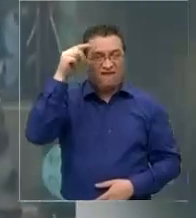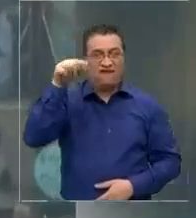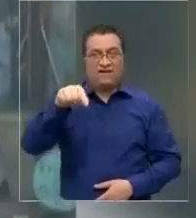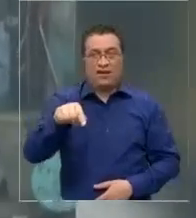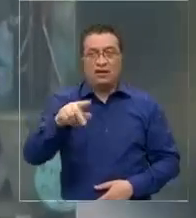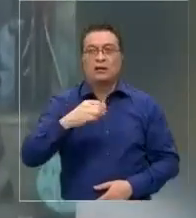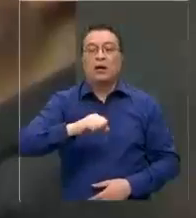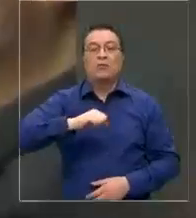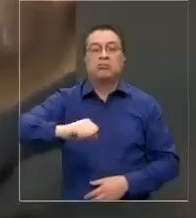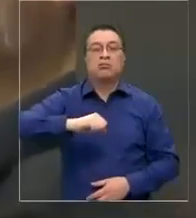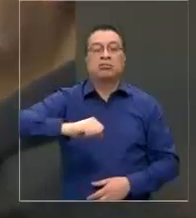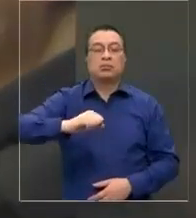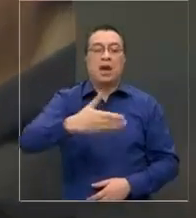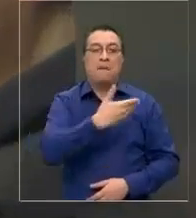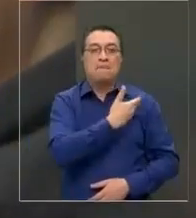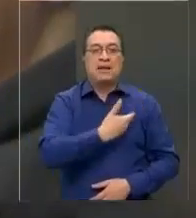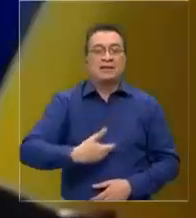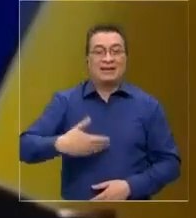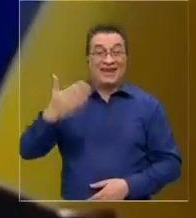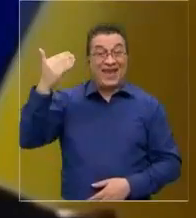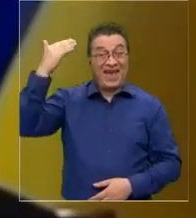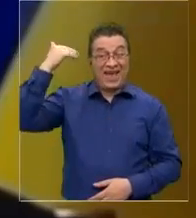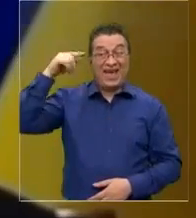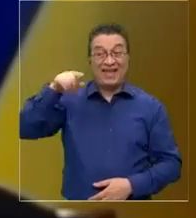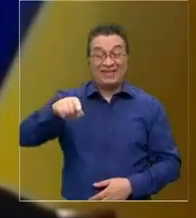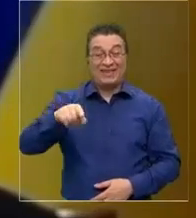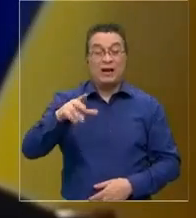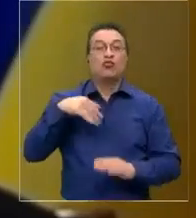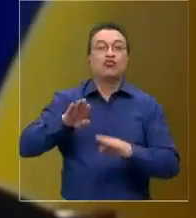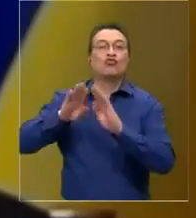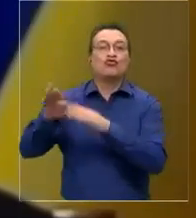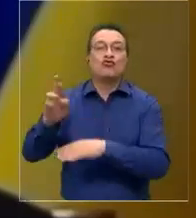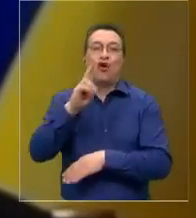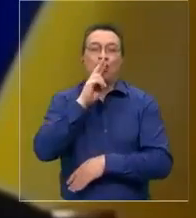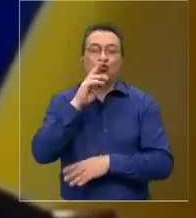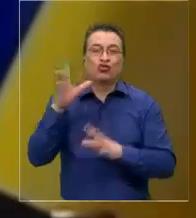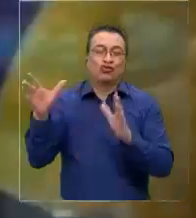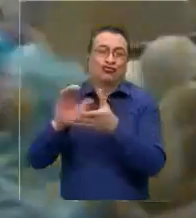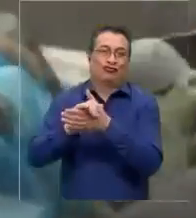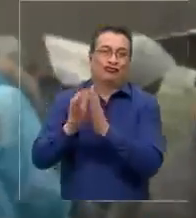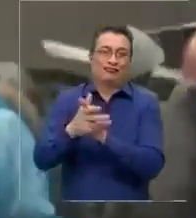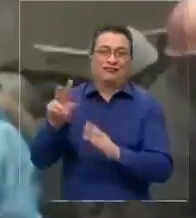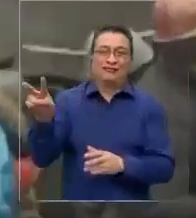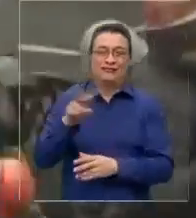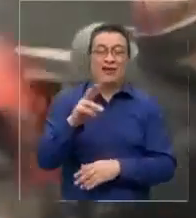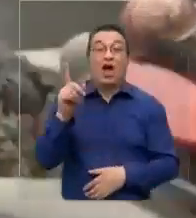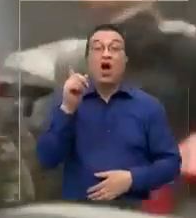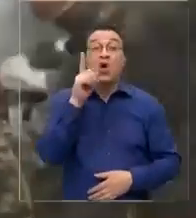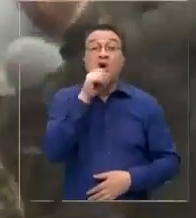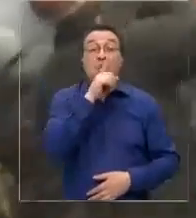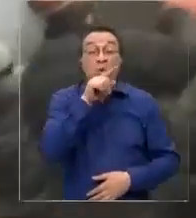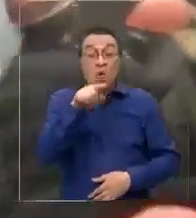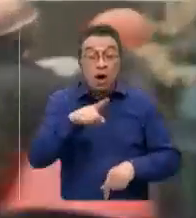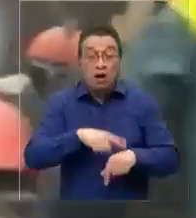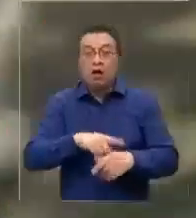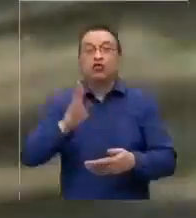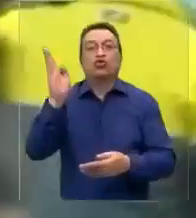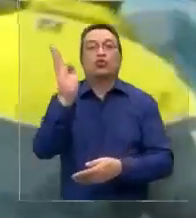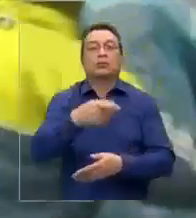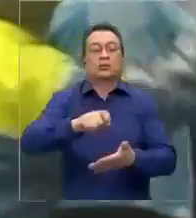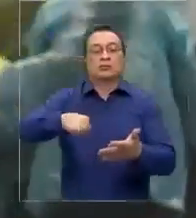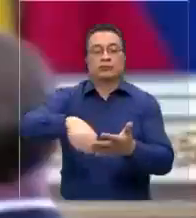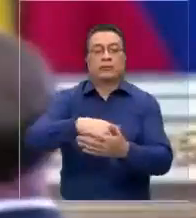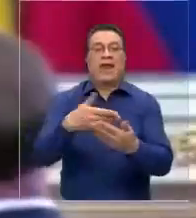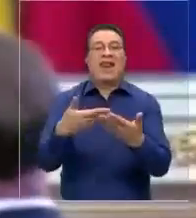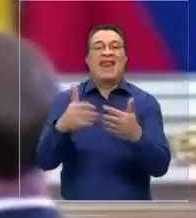respuesta a la negativa del presidente de esa época, el prorruso Viktor Yanukovych, quien a última hora suspendió la firma de un acuerdo